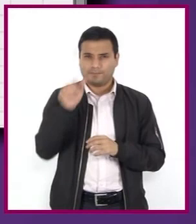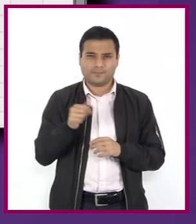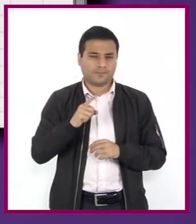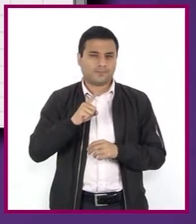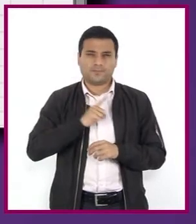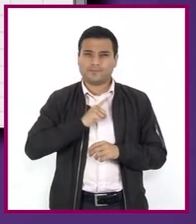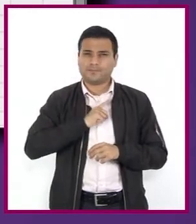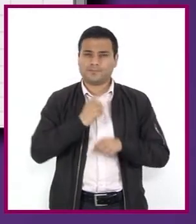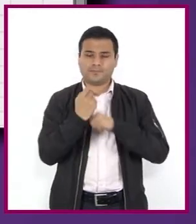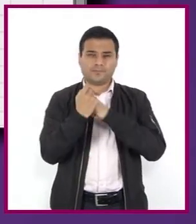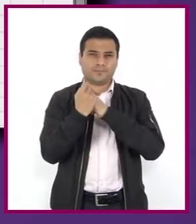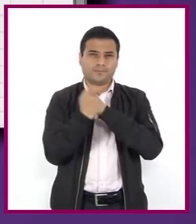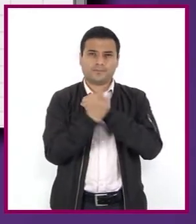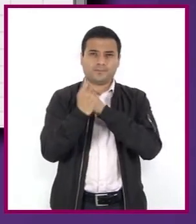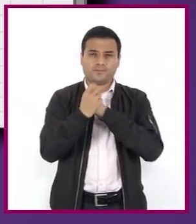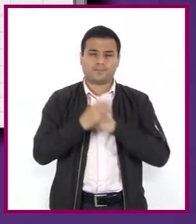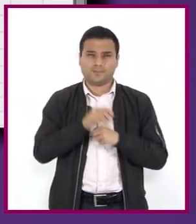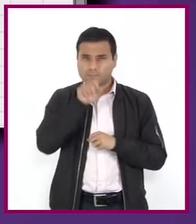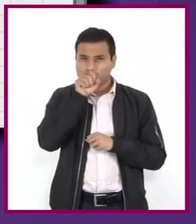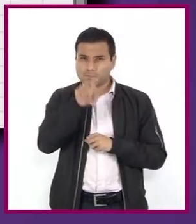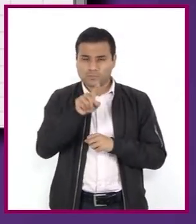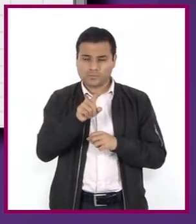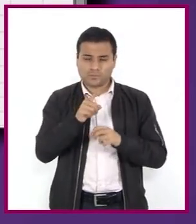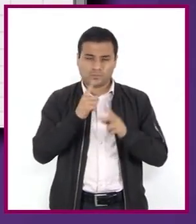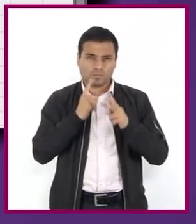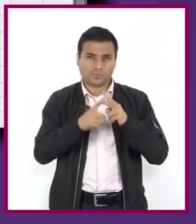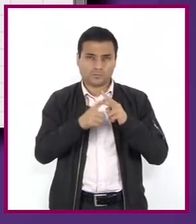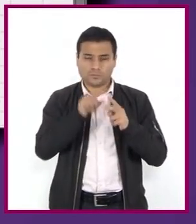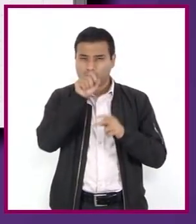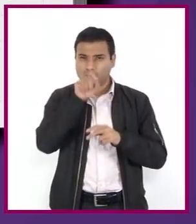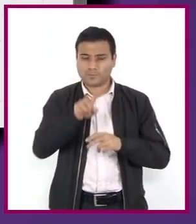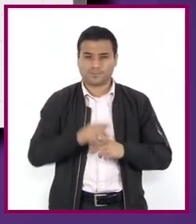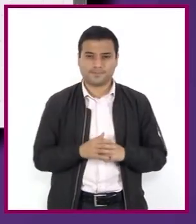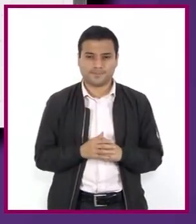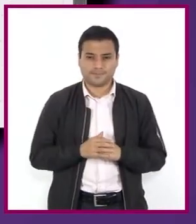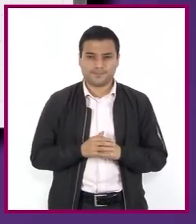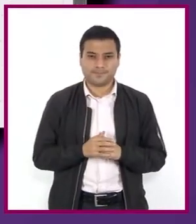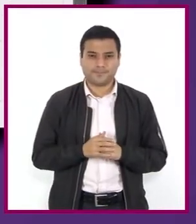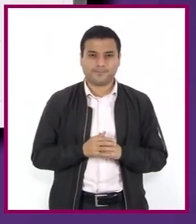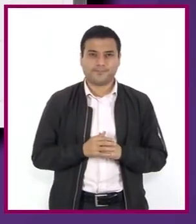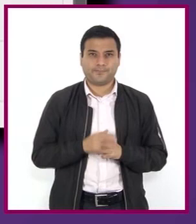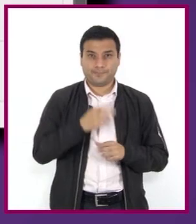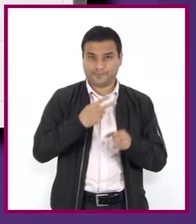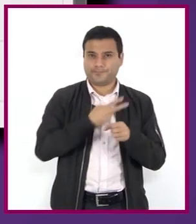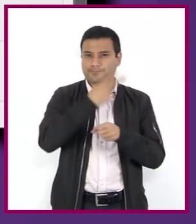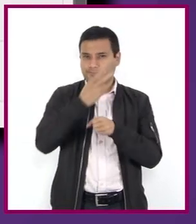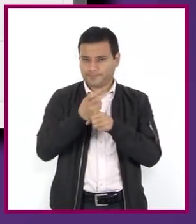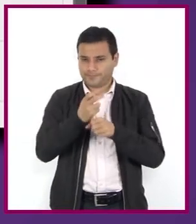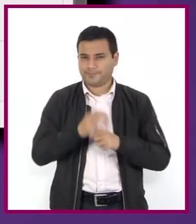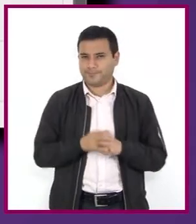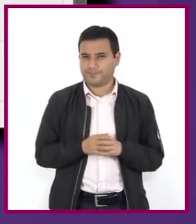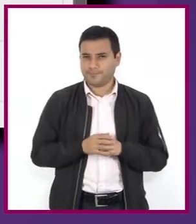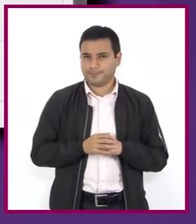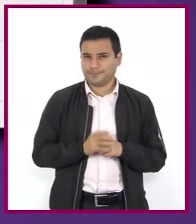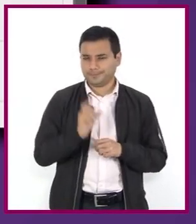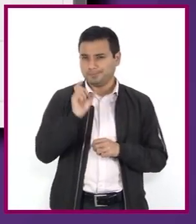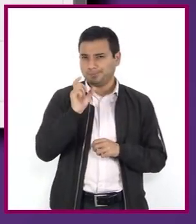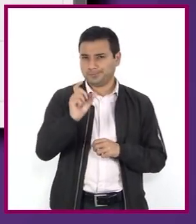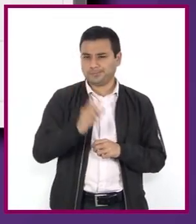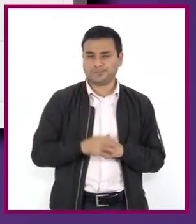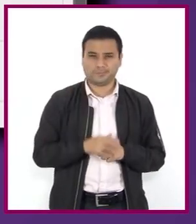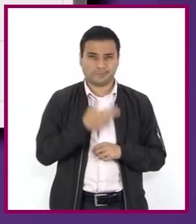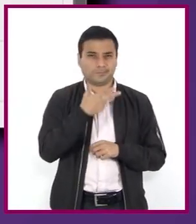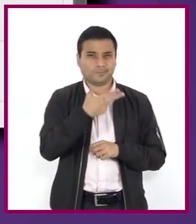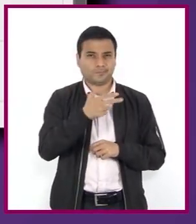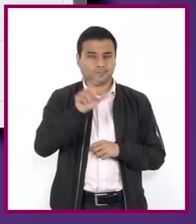automáticamente todos los valores establecidos para x al cuadrado. El segundo término de la expresión algebraica es